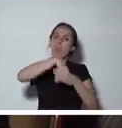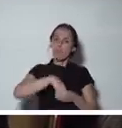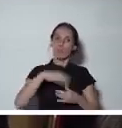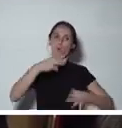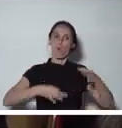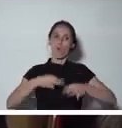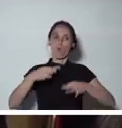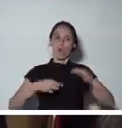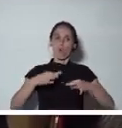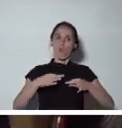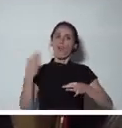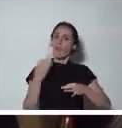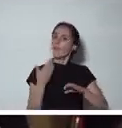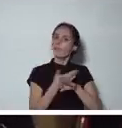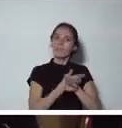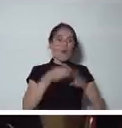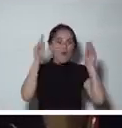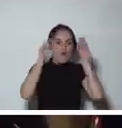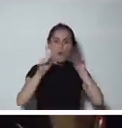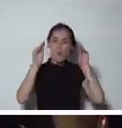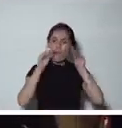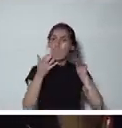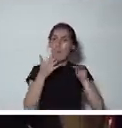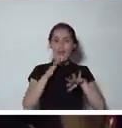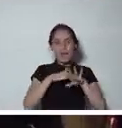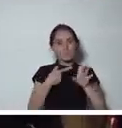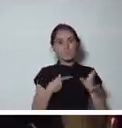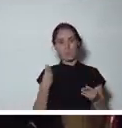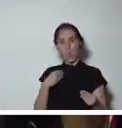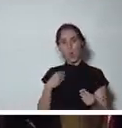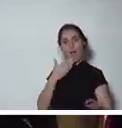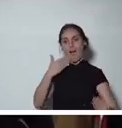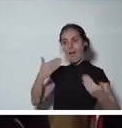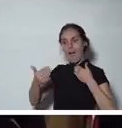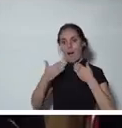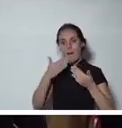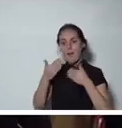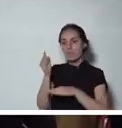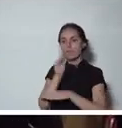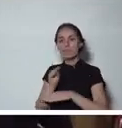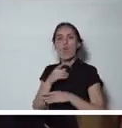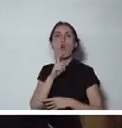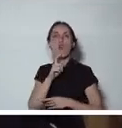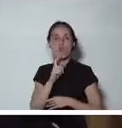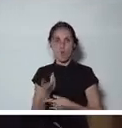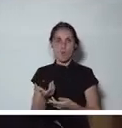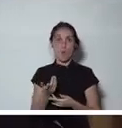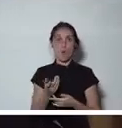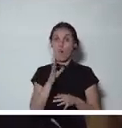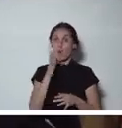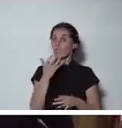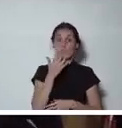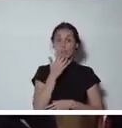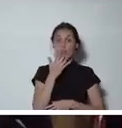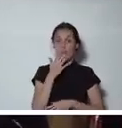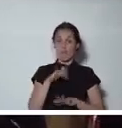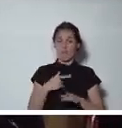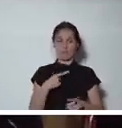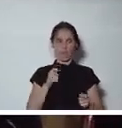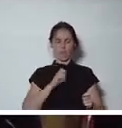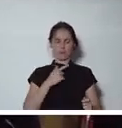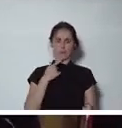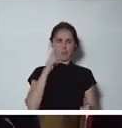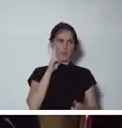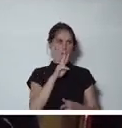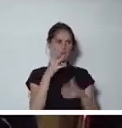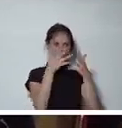judiciales formadas prácticamente de forma exclusiva por hombres da vergüenza ajena y lo que hacen es no representar a una sociedad que no